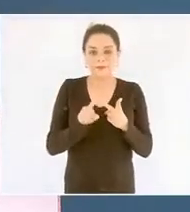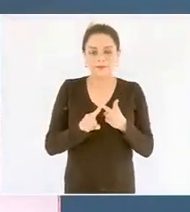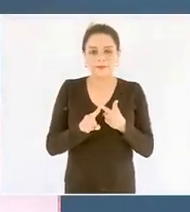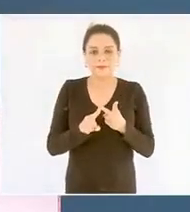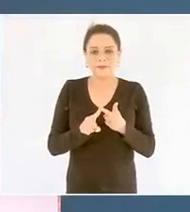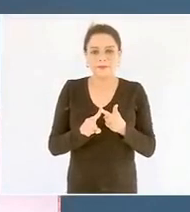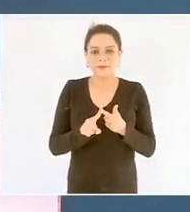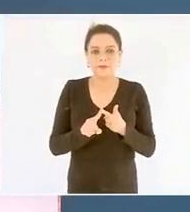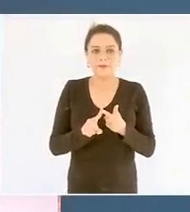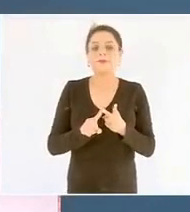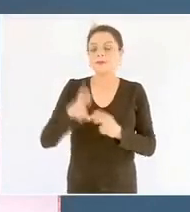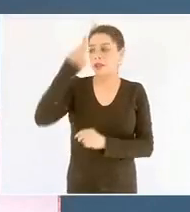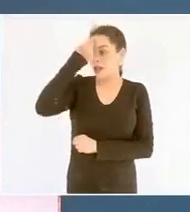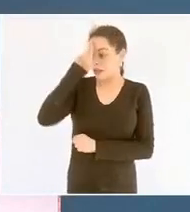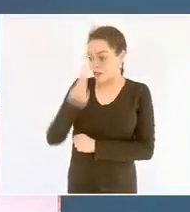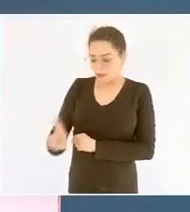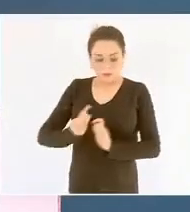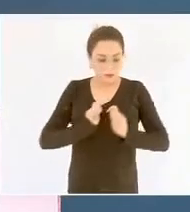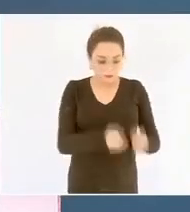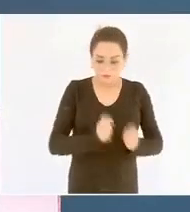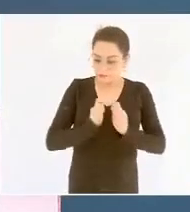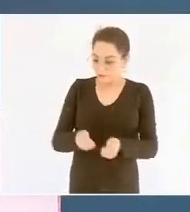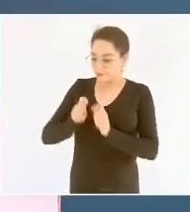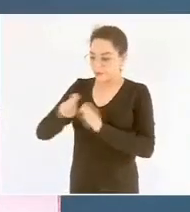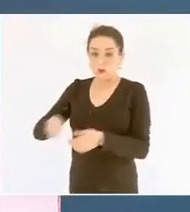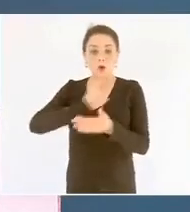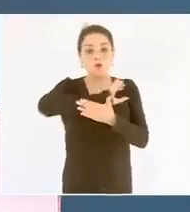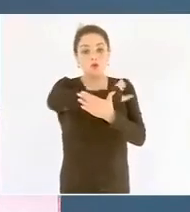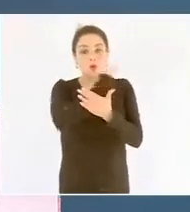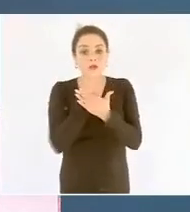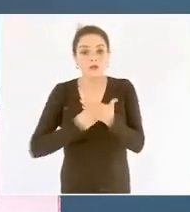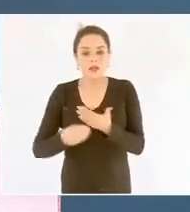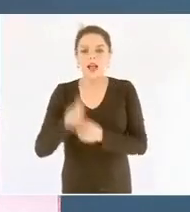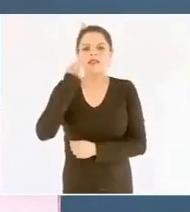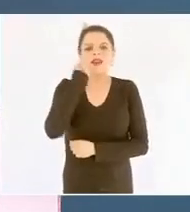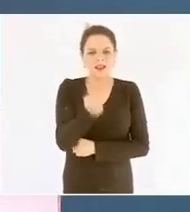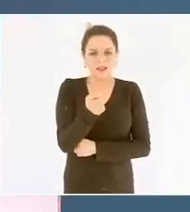Se respetarán los contratos otorgados de la llamada reforma energética,